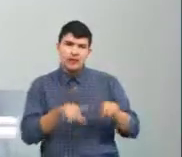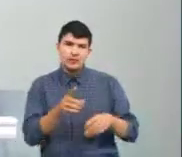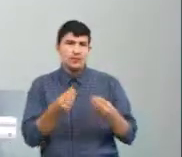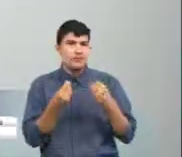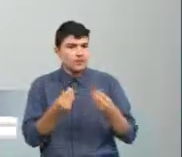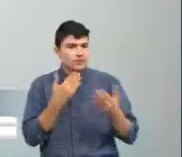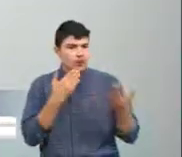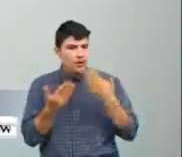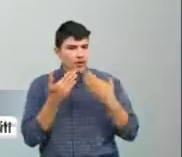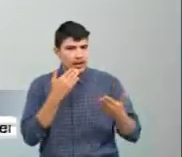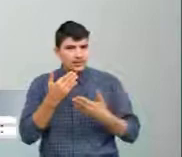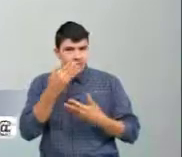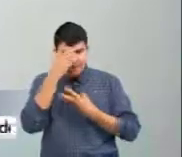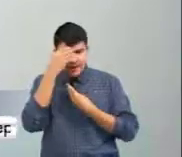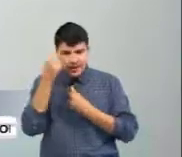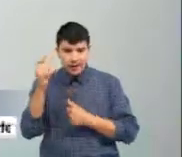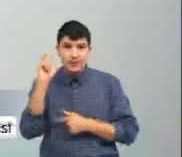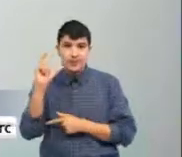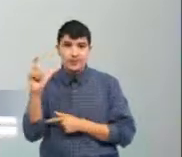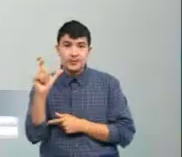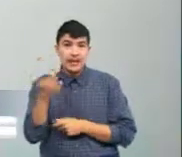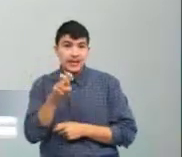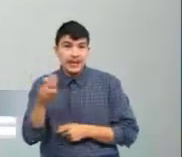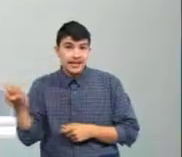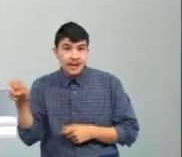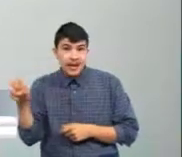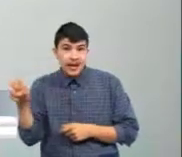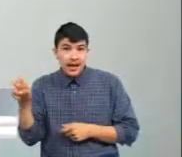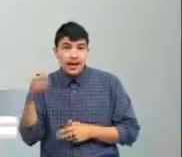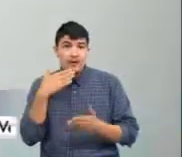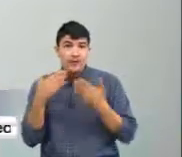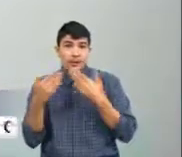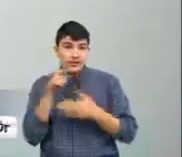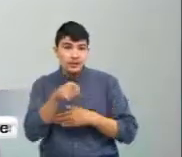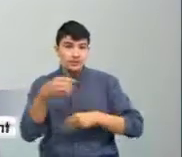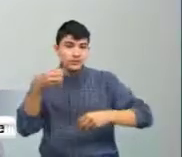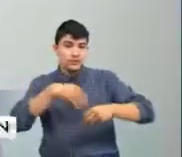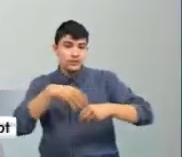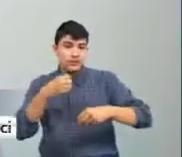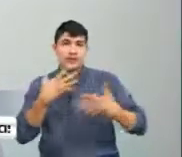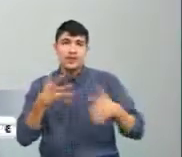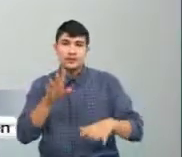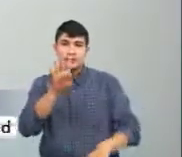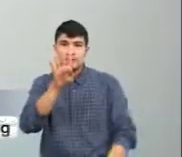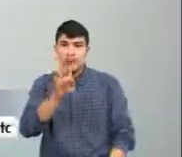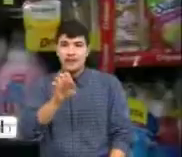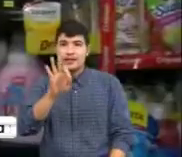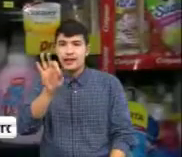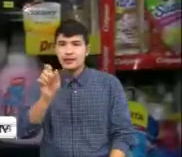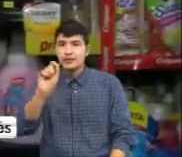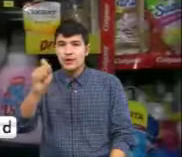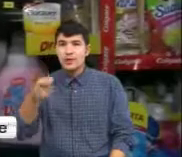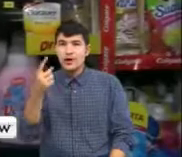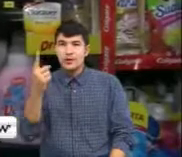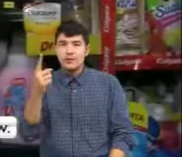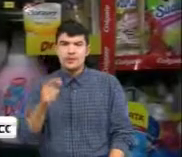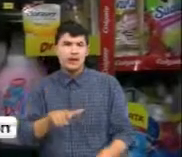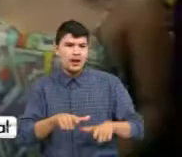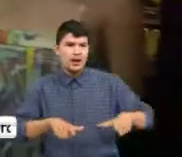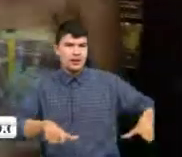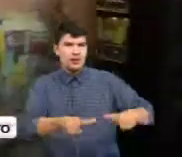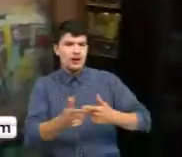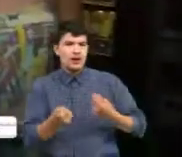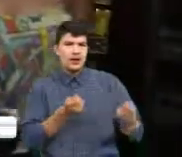valores cubuteños, el nivel de confianza del supermercado está alrededor de un 98,1%. El lugar es manejado